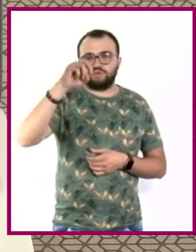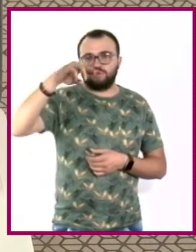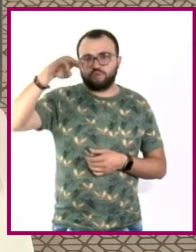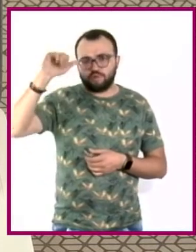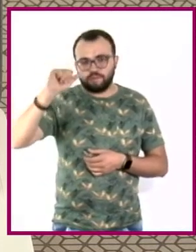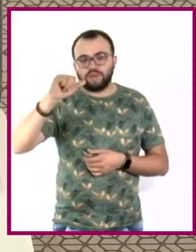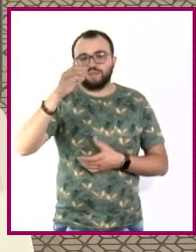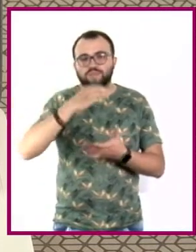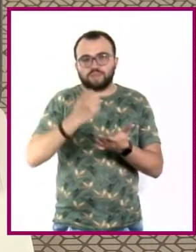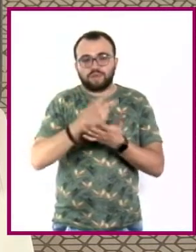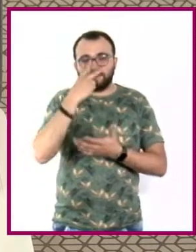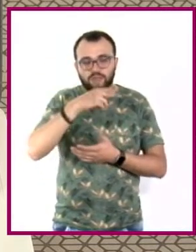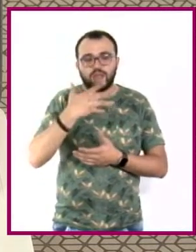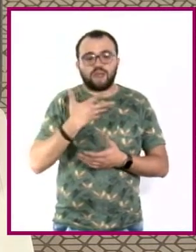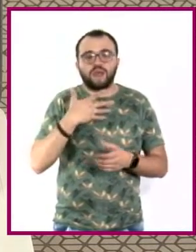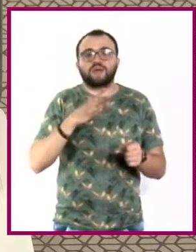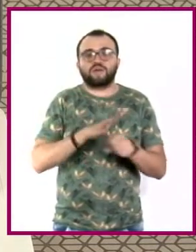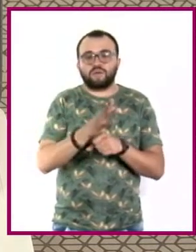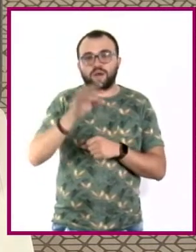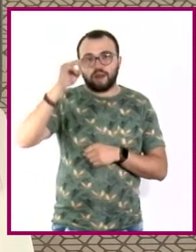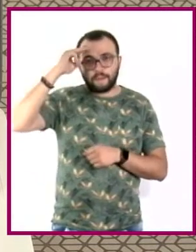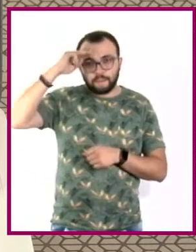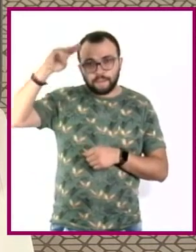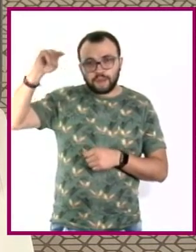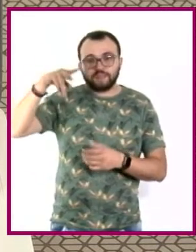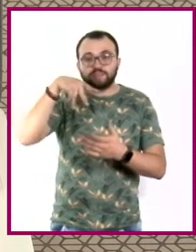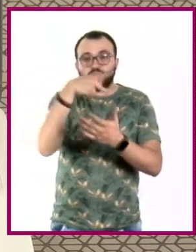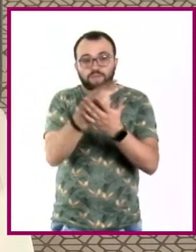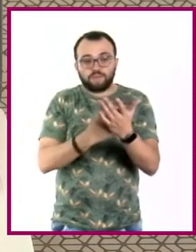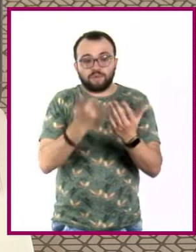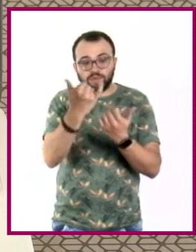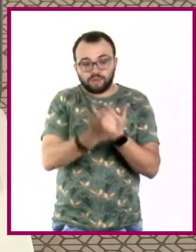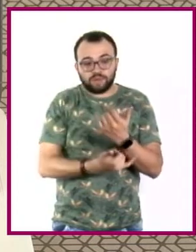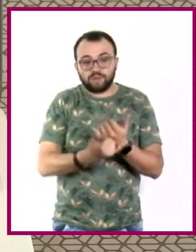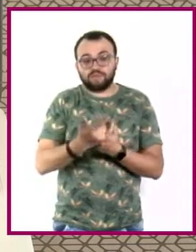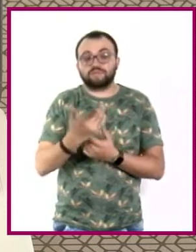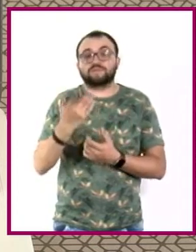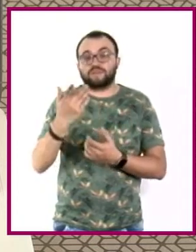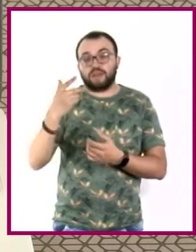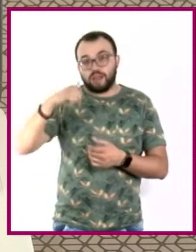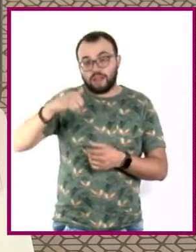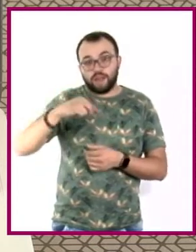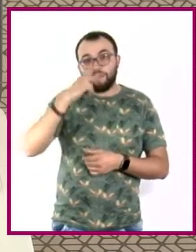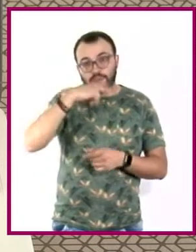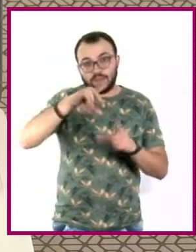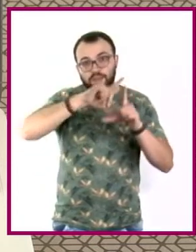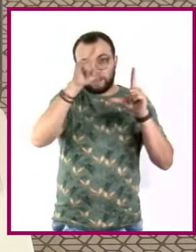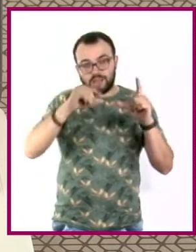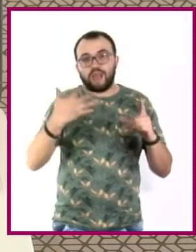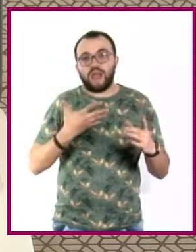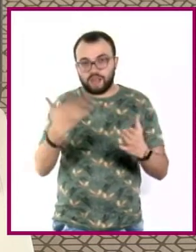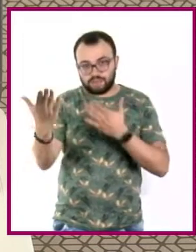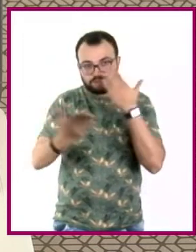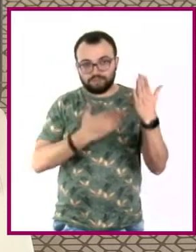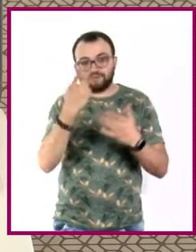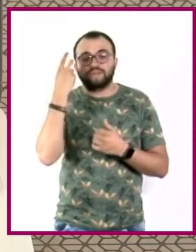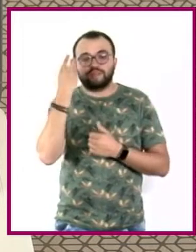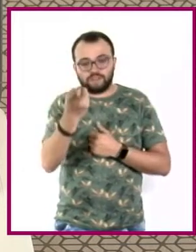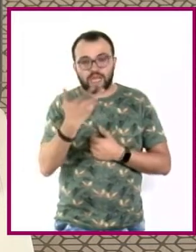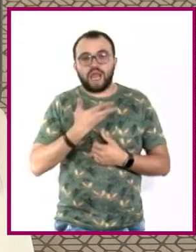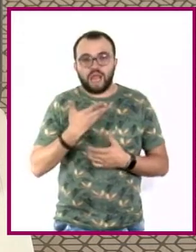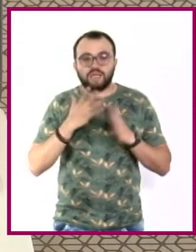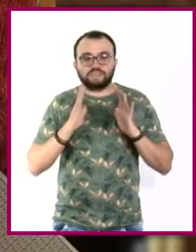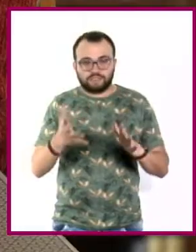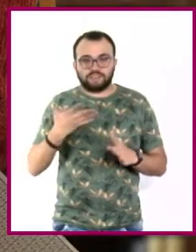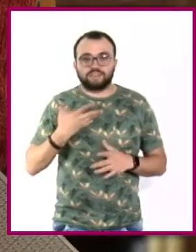una maestría en Ciencias de la Complejidad. Entonces, sí, en el país se está estudiando. O sea, sí es algo que se está